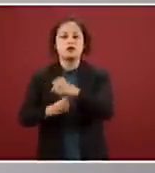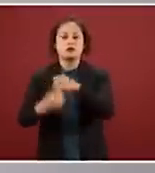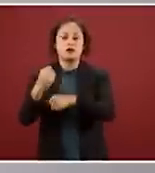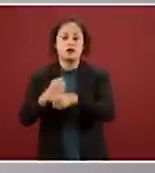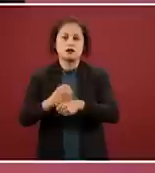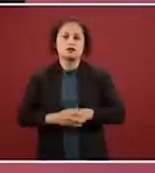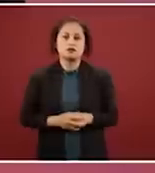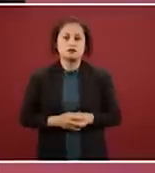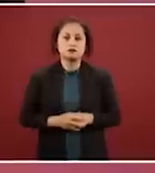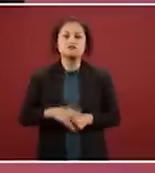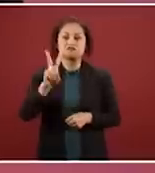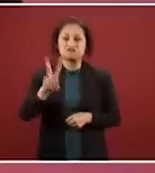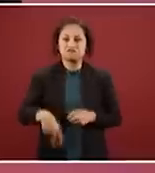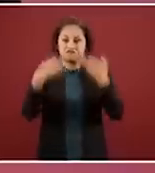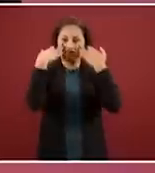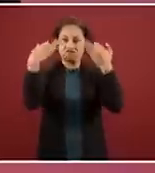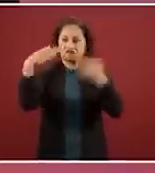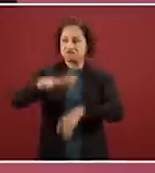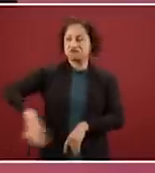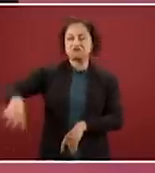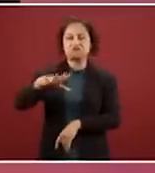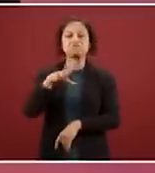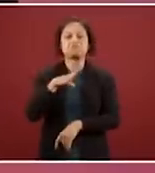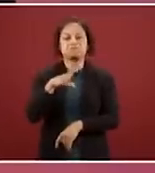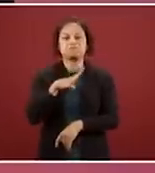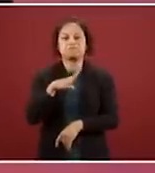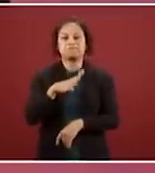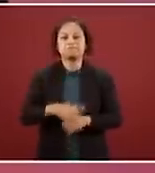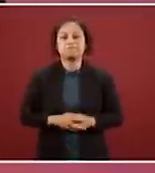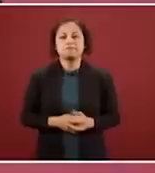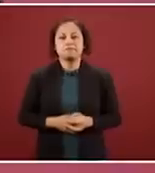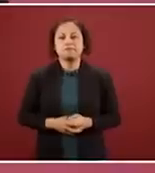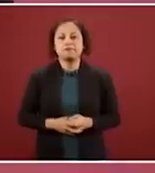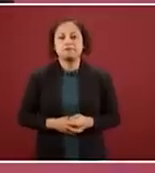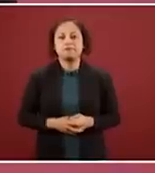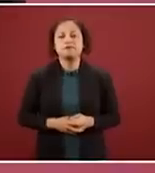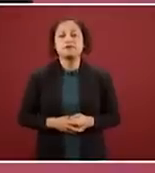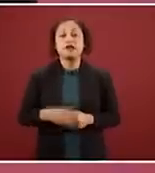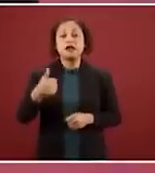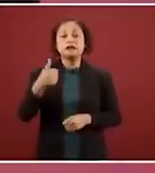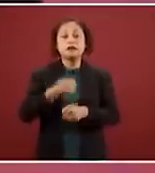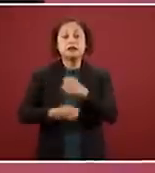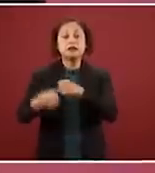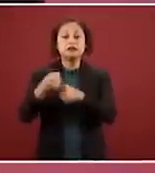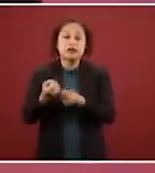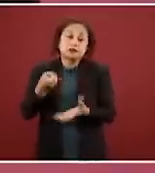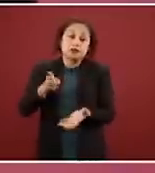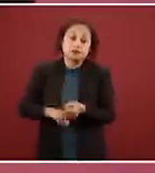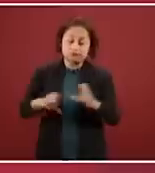Y hay constancia de ello. Trabajé 6 años en comunidades indígenas. Ahí aprendí a